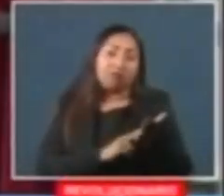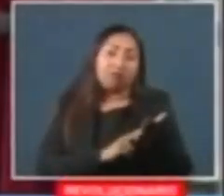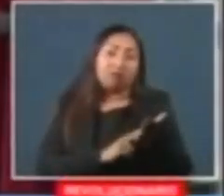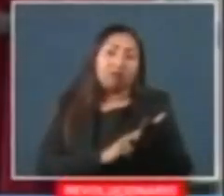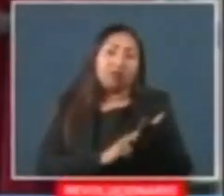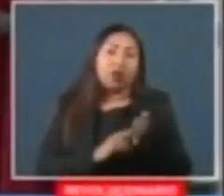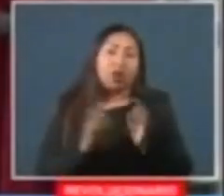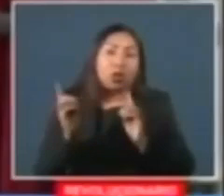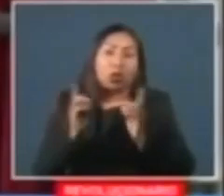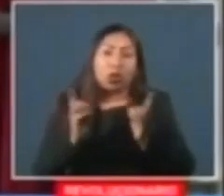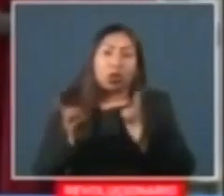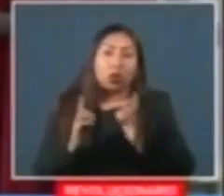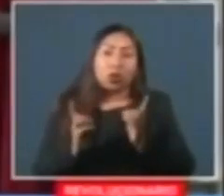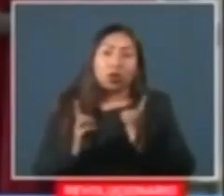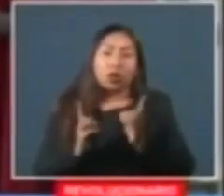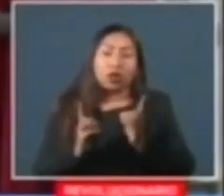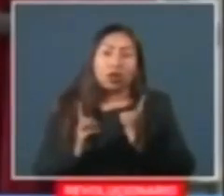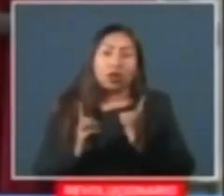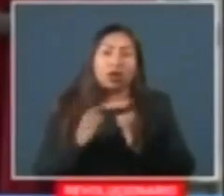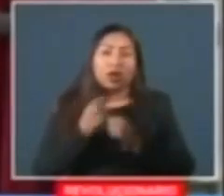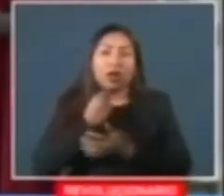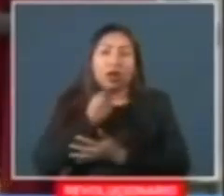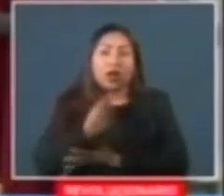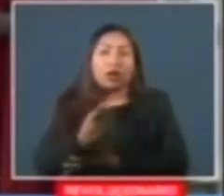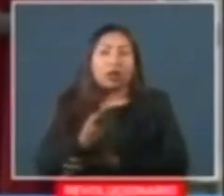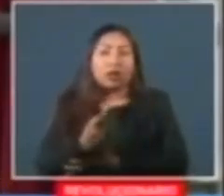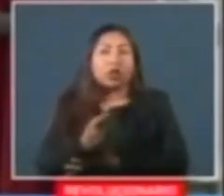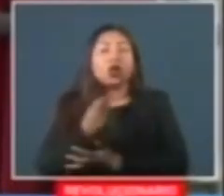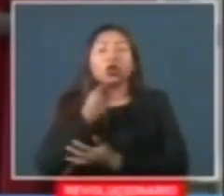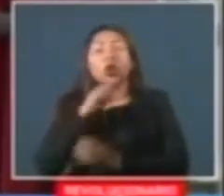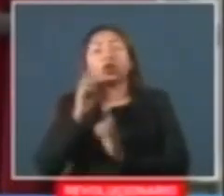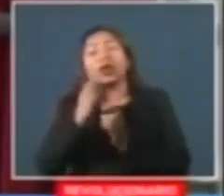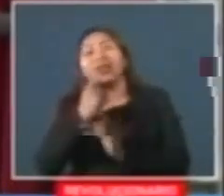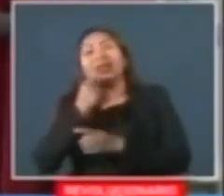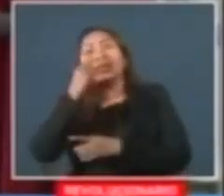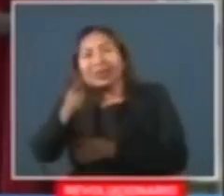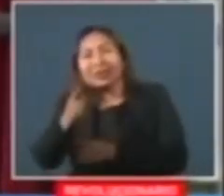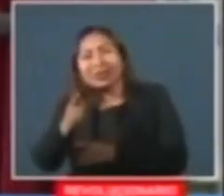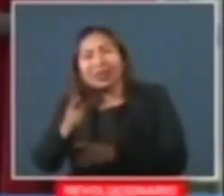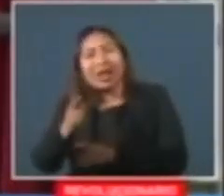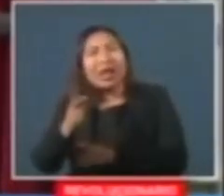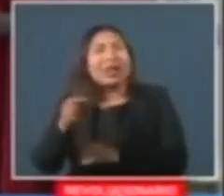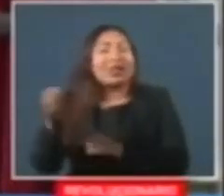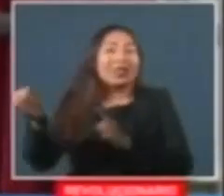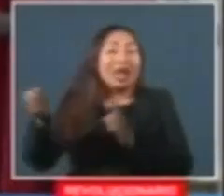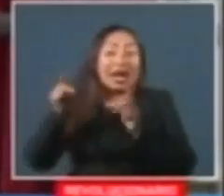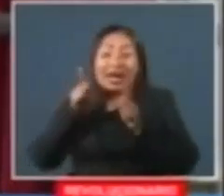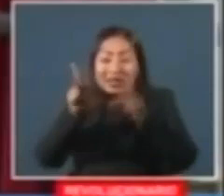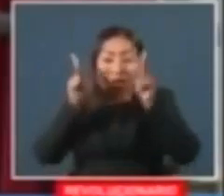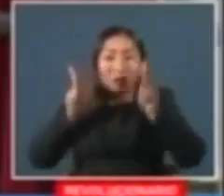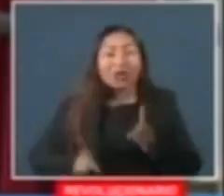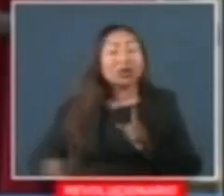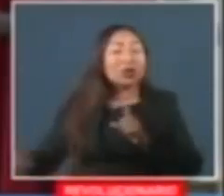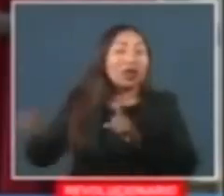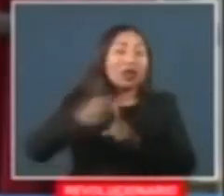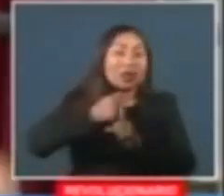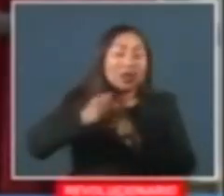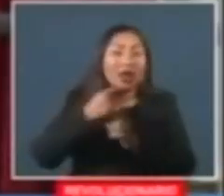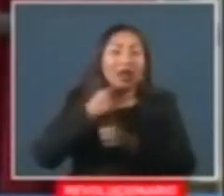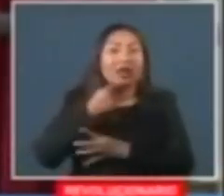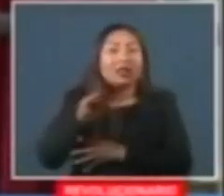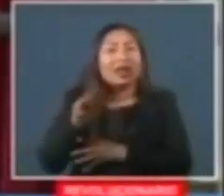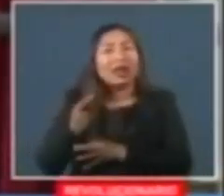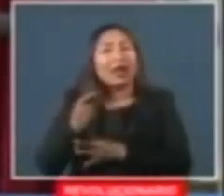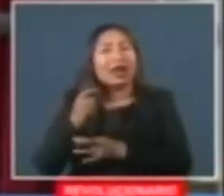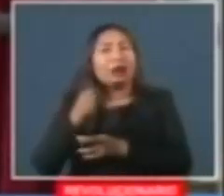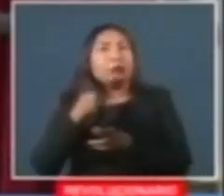donde le están señalando usted, donde le pedía la misma víctima de trata de personas que por